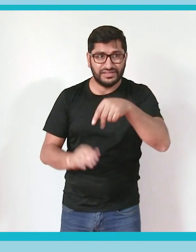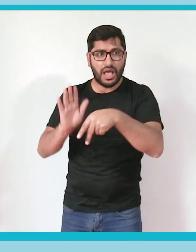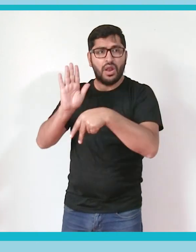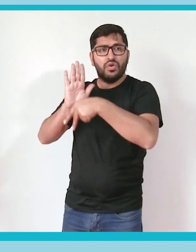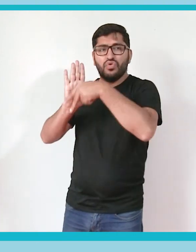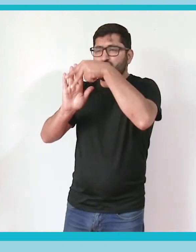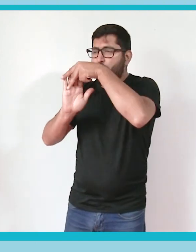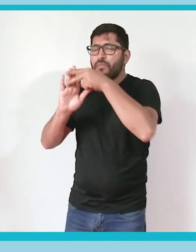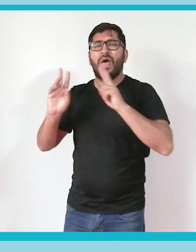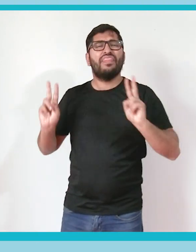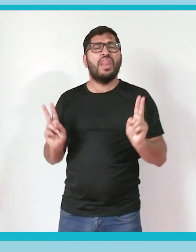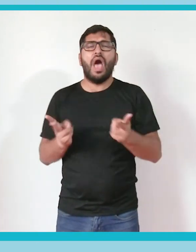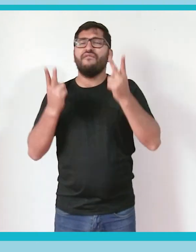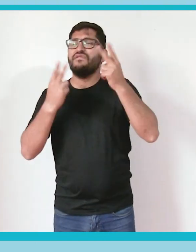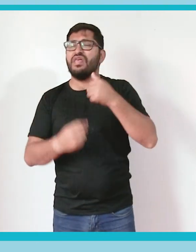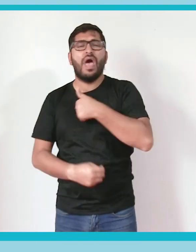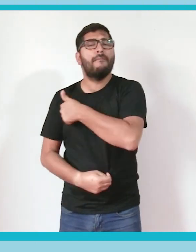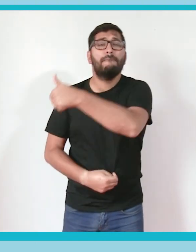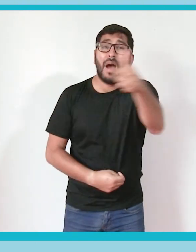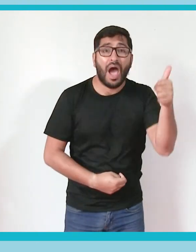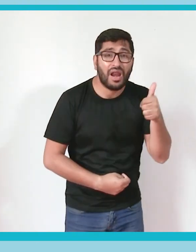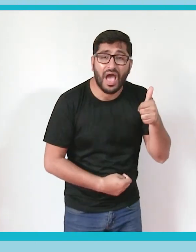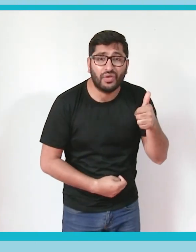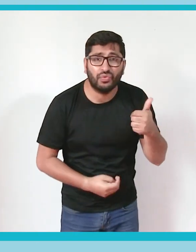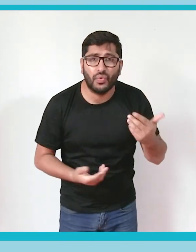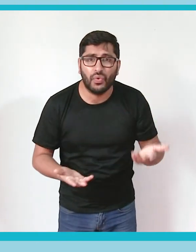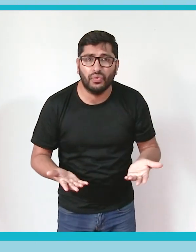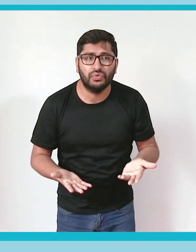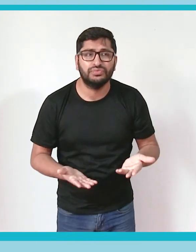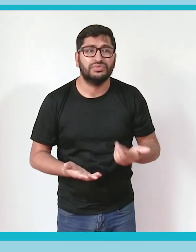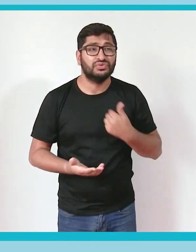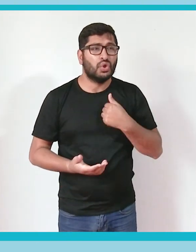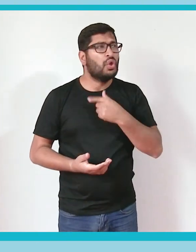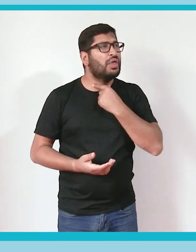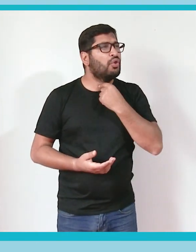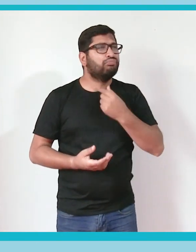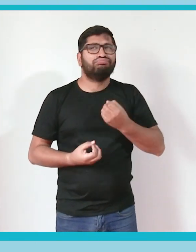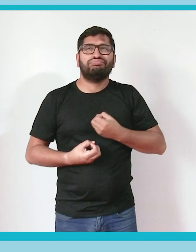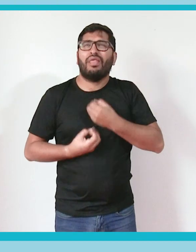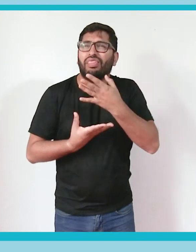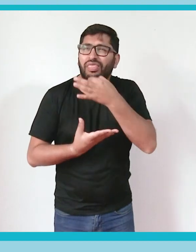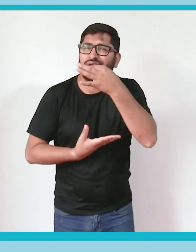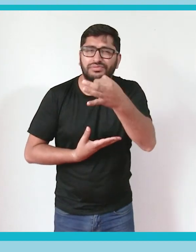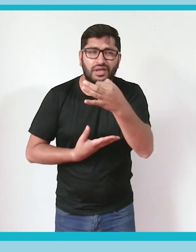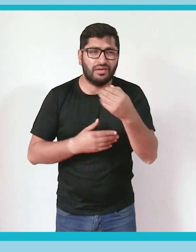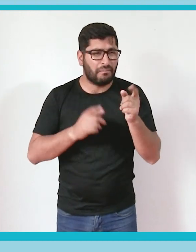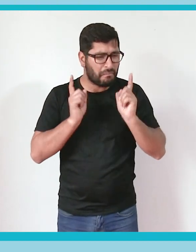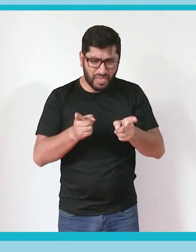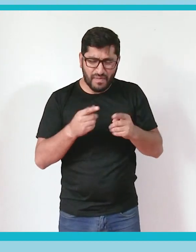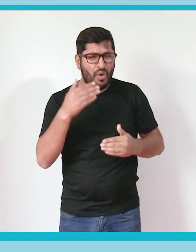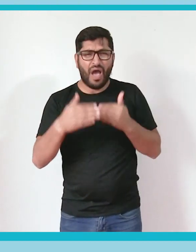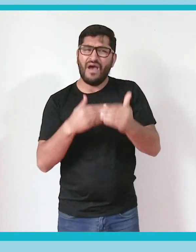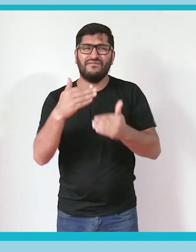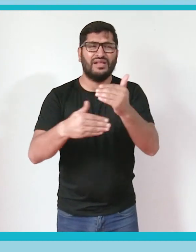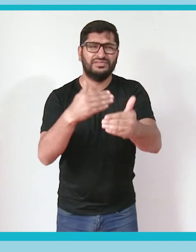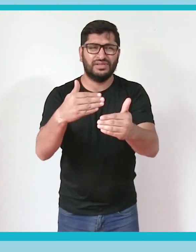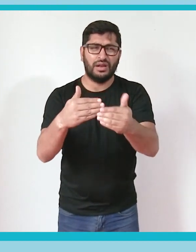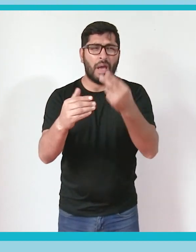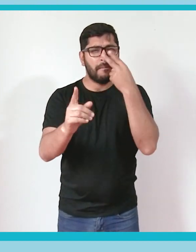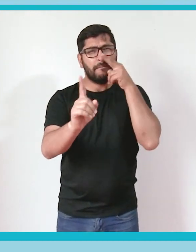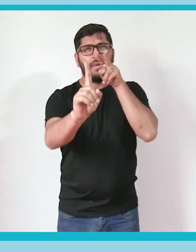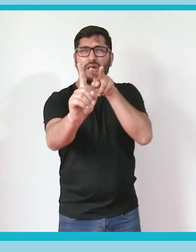Eso está como una norma de vida para todos y en todo aspecto. Quiere decir,